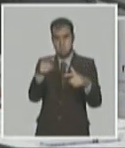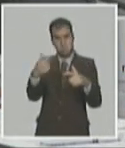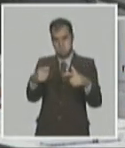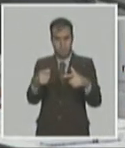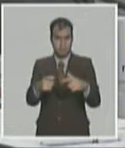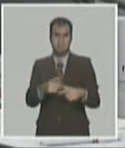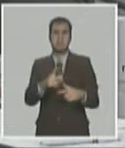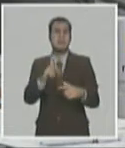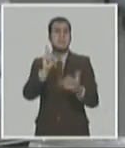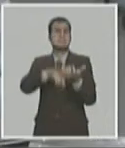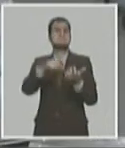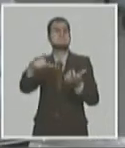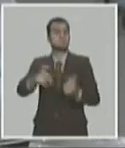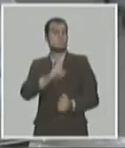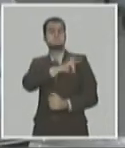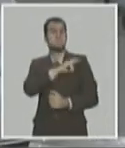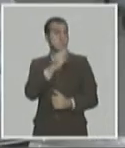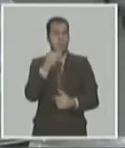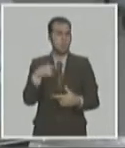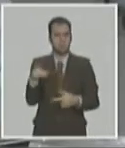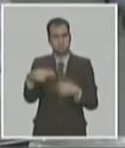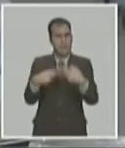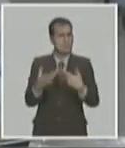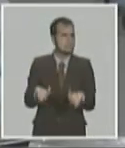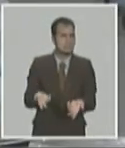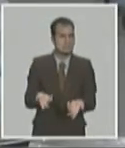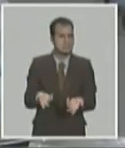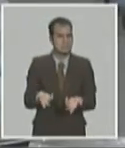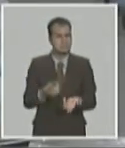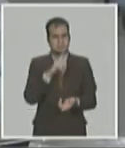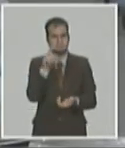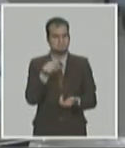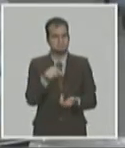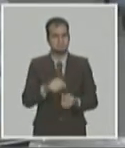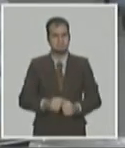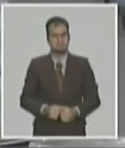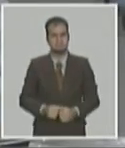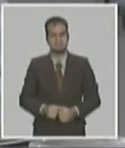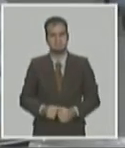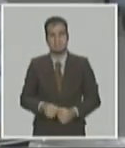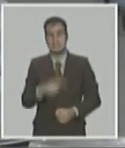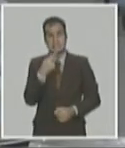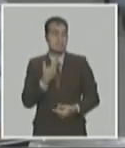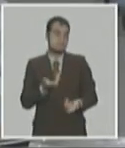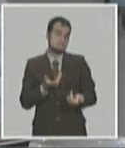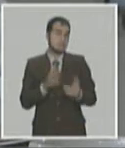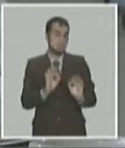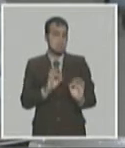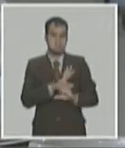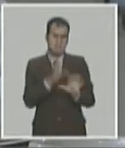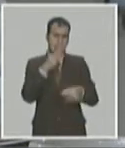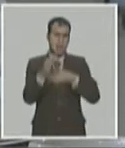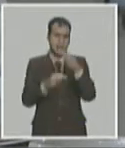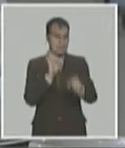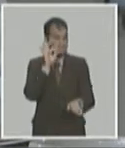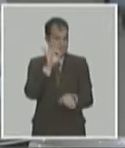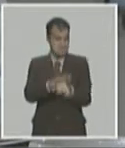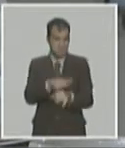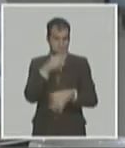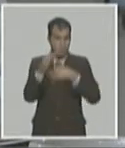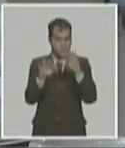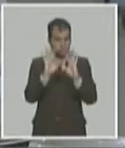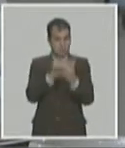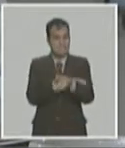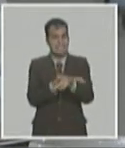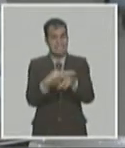del partido, ¿cómo lo asumió? Bueno, como se explicó en la propia trayectoria nuestra al inicio de la mesa, después